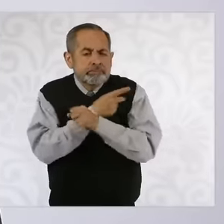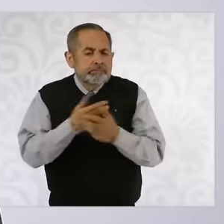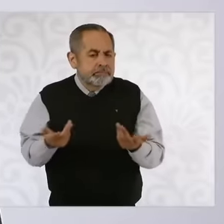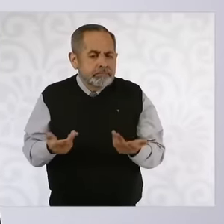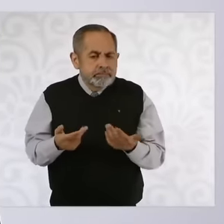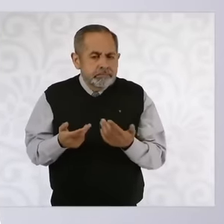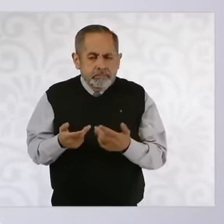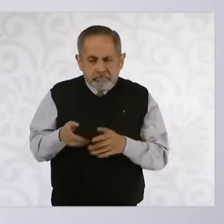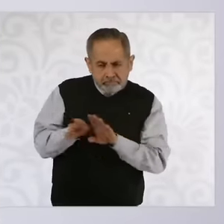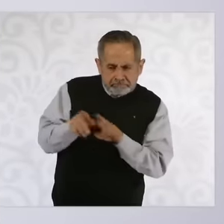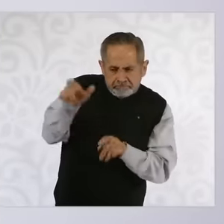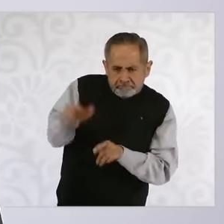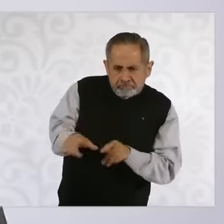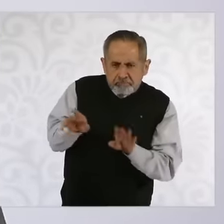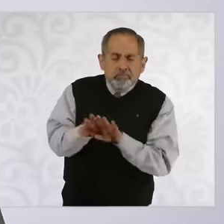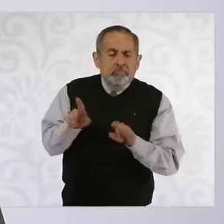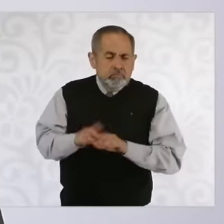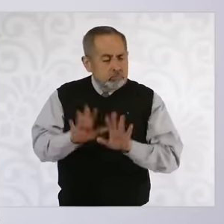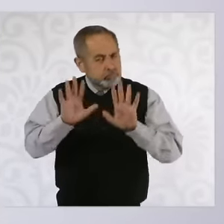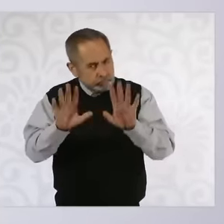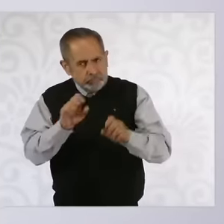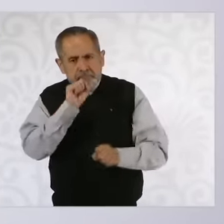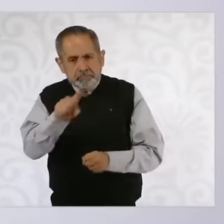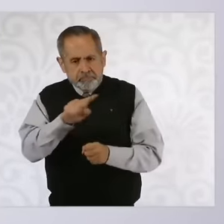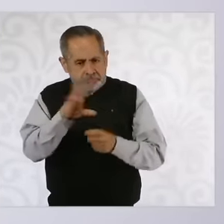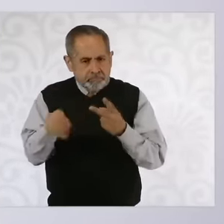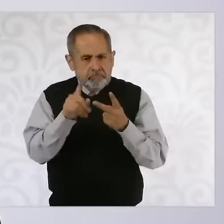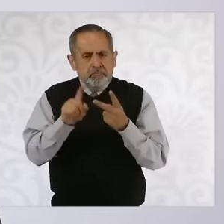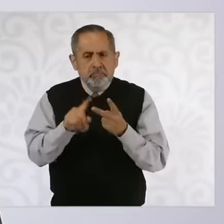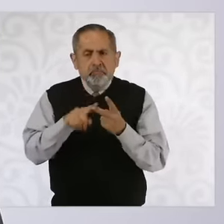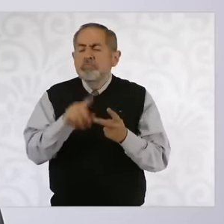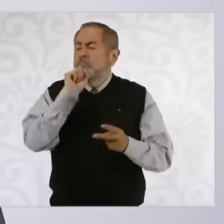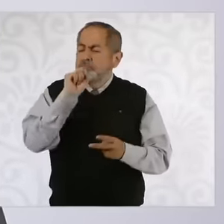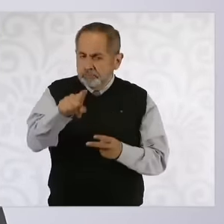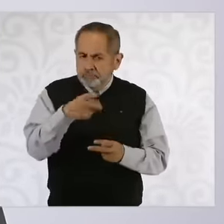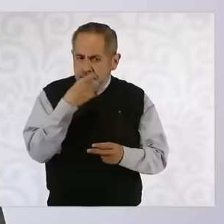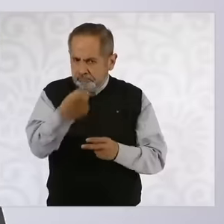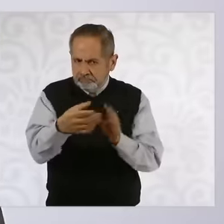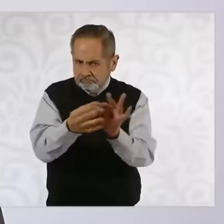lo condicionan. Déjeme también decirle que estamos